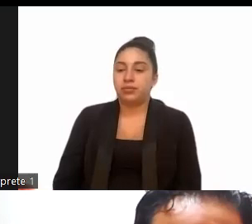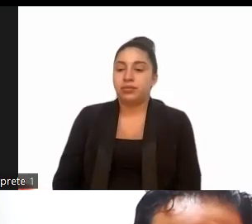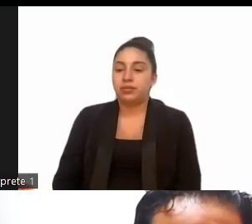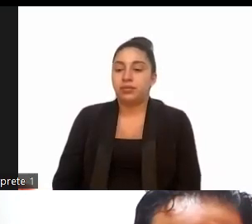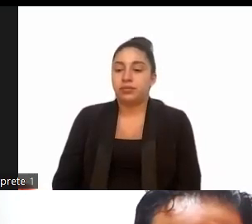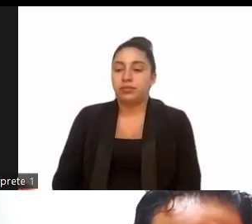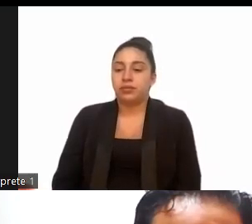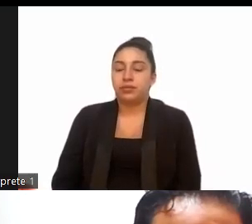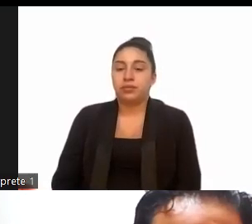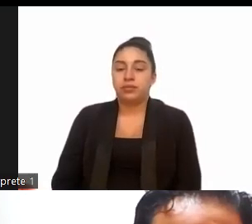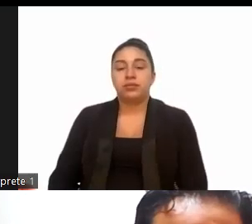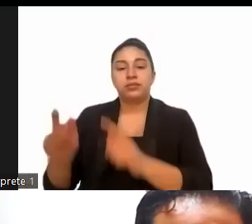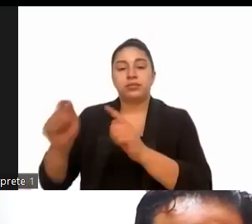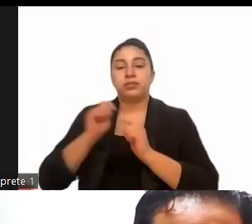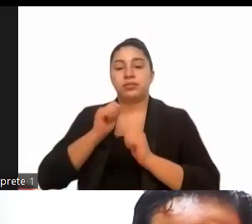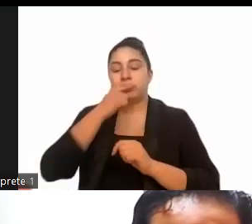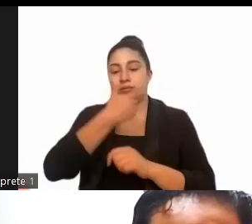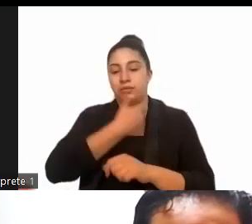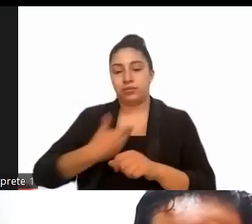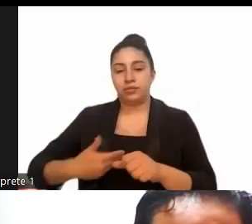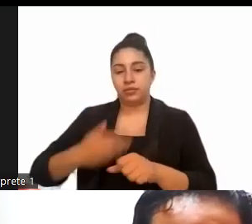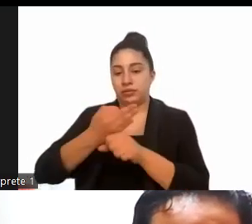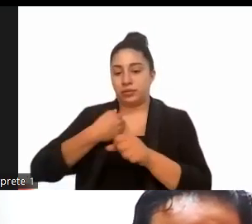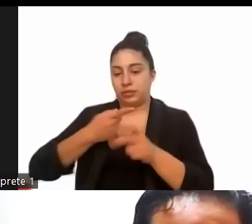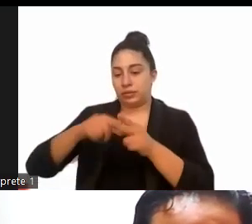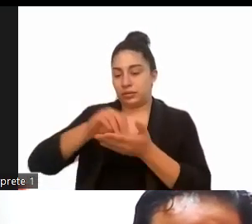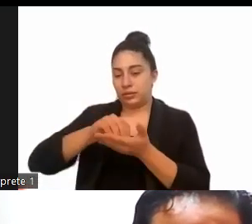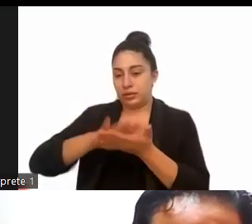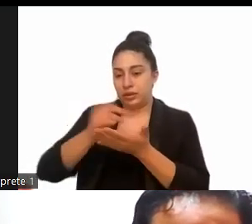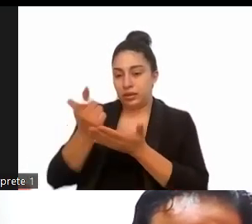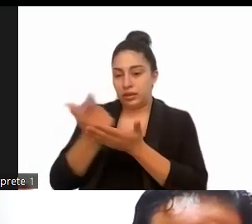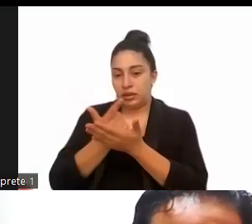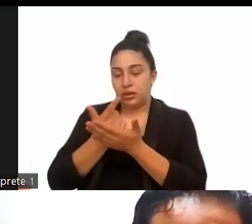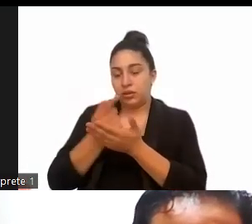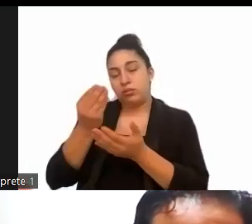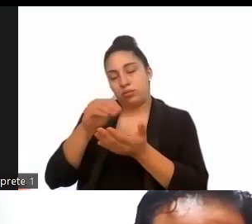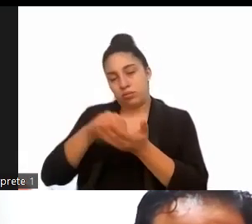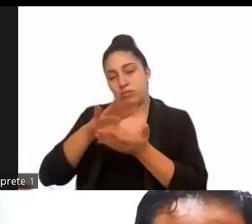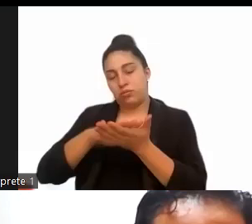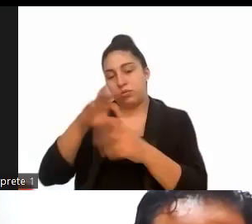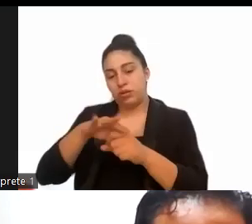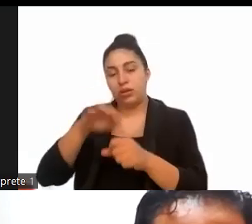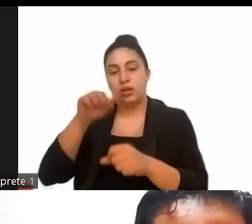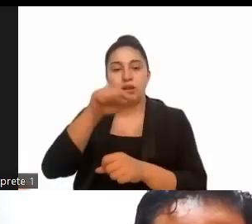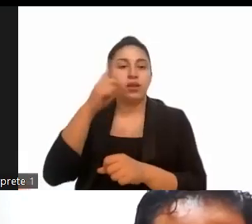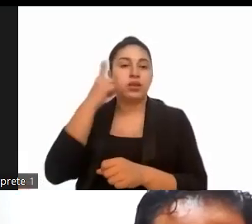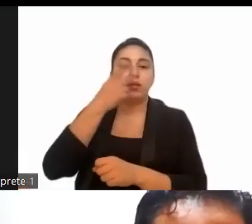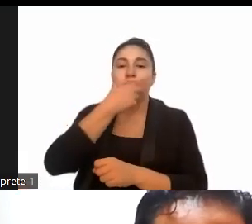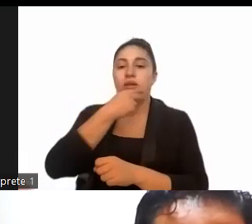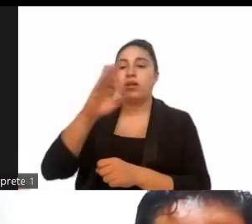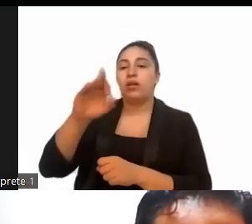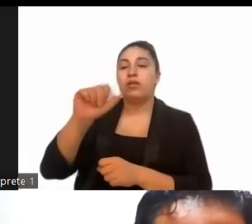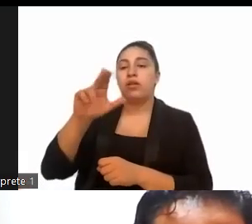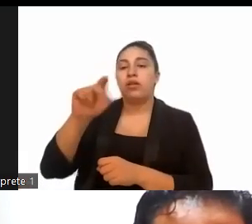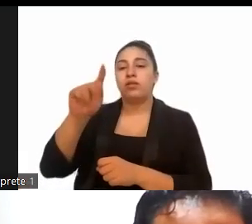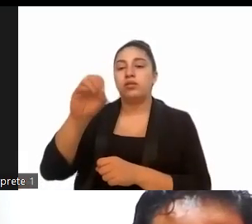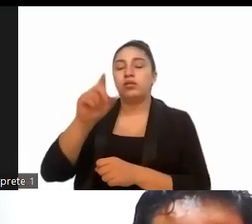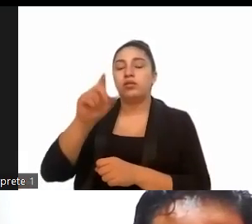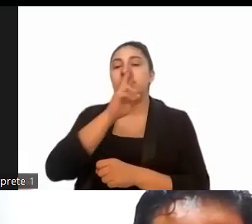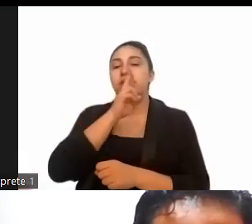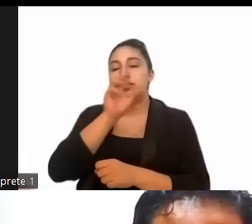Por instrucción de la presidencia se procede a recoger la votación nominal. Diputado Fausto Manuel Zamorano Esparza. Zamorano, a favor.